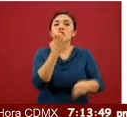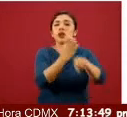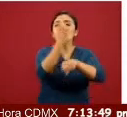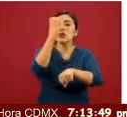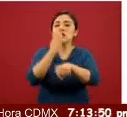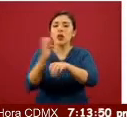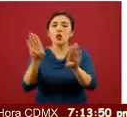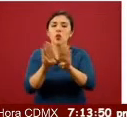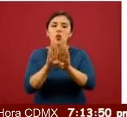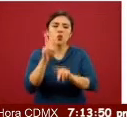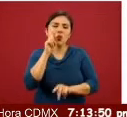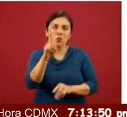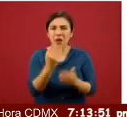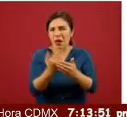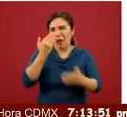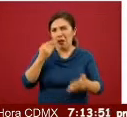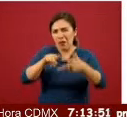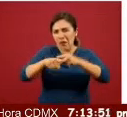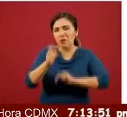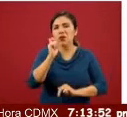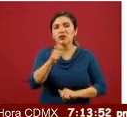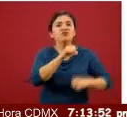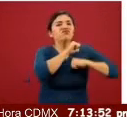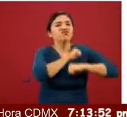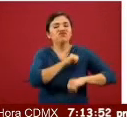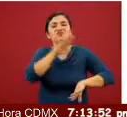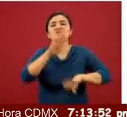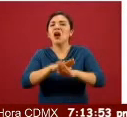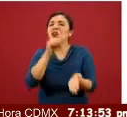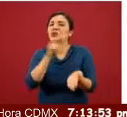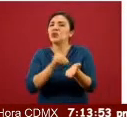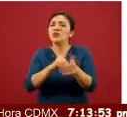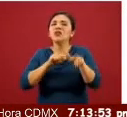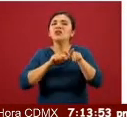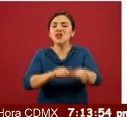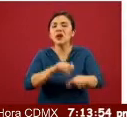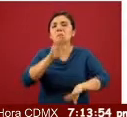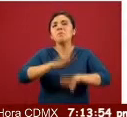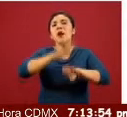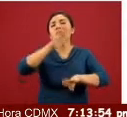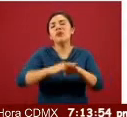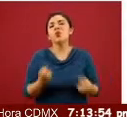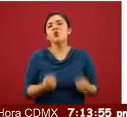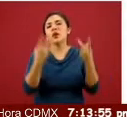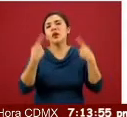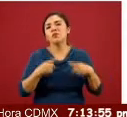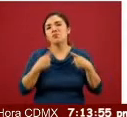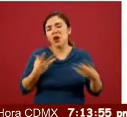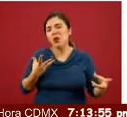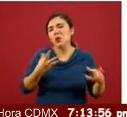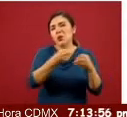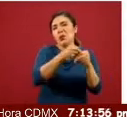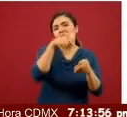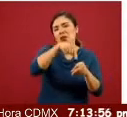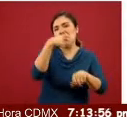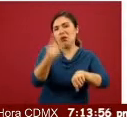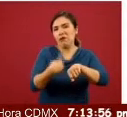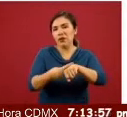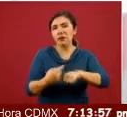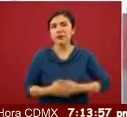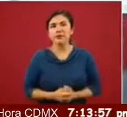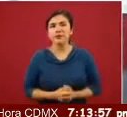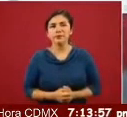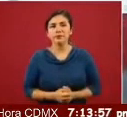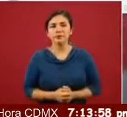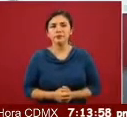ya vimos desde un inicio, son las que hasta el momento continúan concentrando la mayor carga de la enfermedad. Veamos